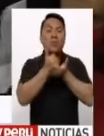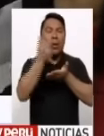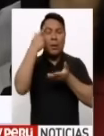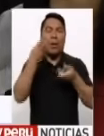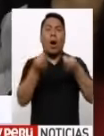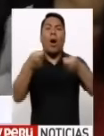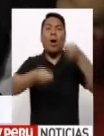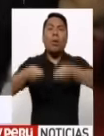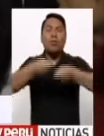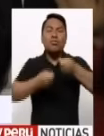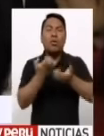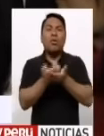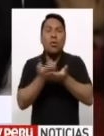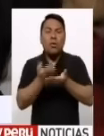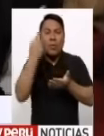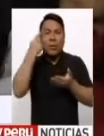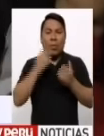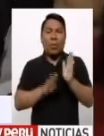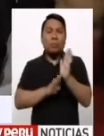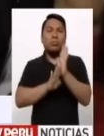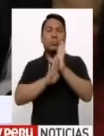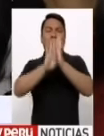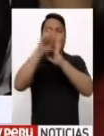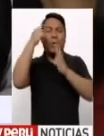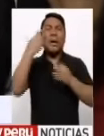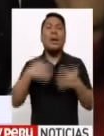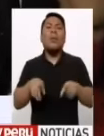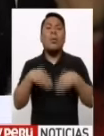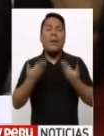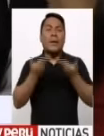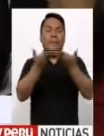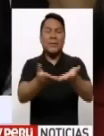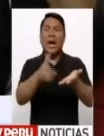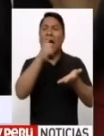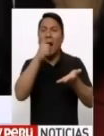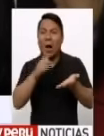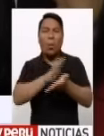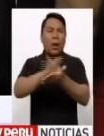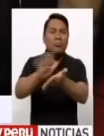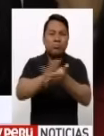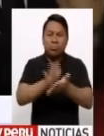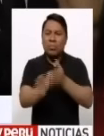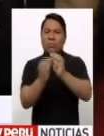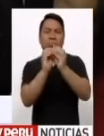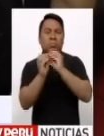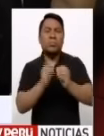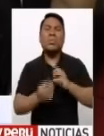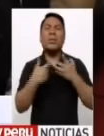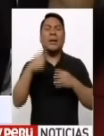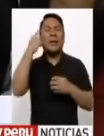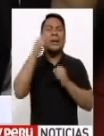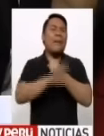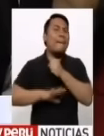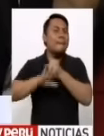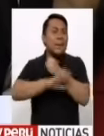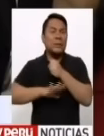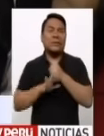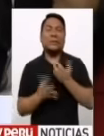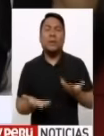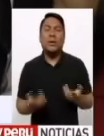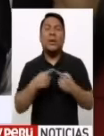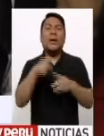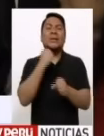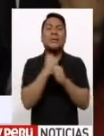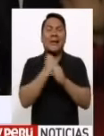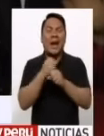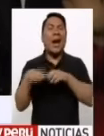economía, mejorar nuestros servicios en saneamiento, que es tan básico, en nuestro trabajo en resolver el tema del oleoducto, el